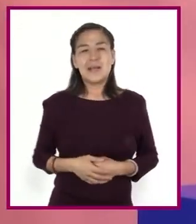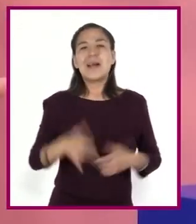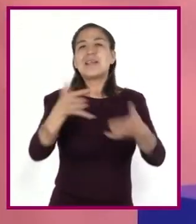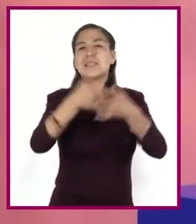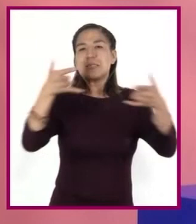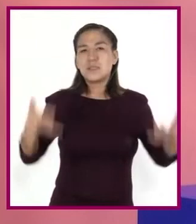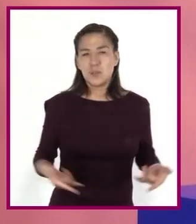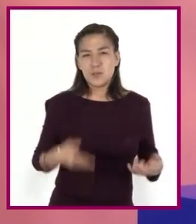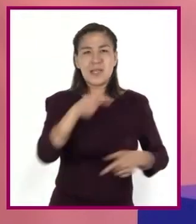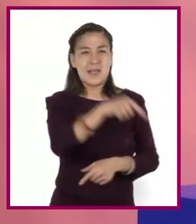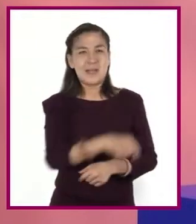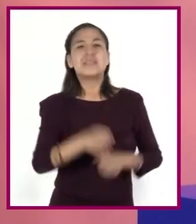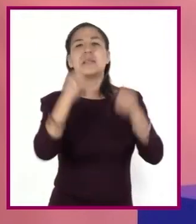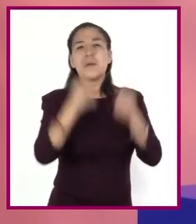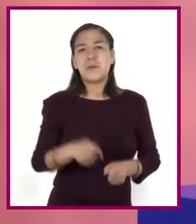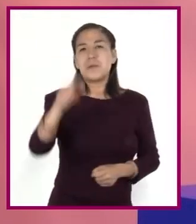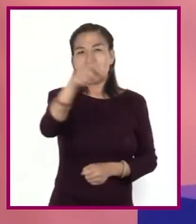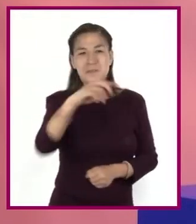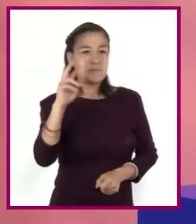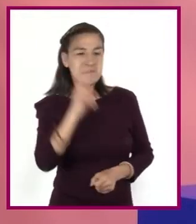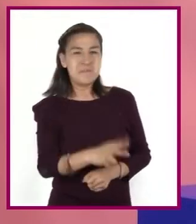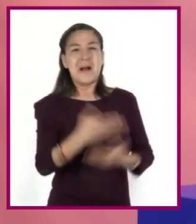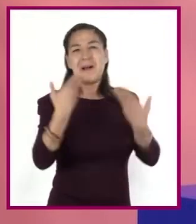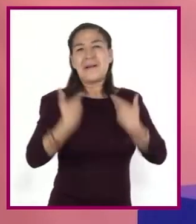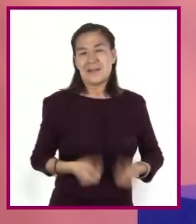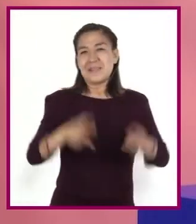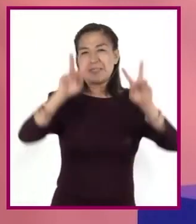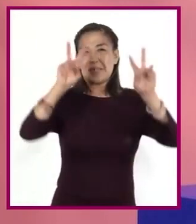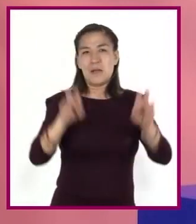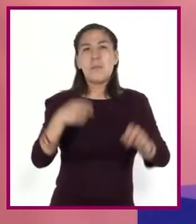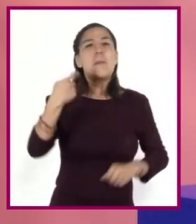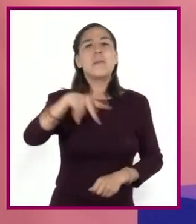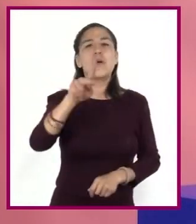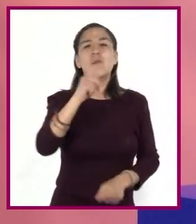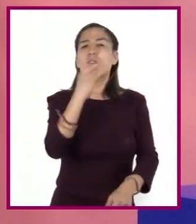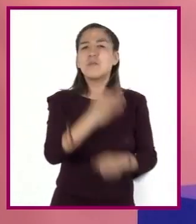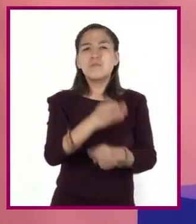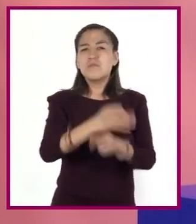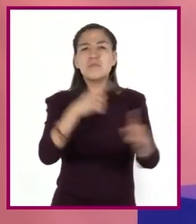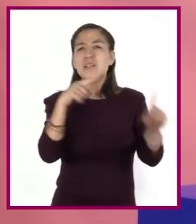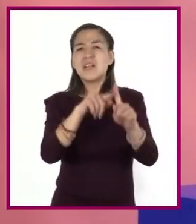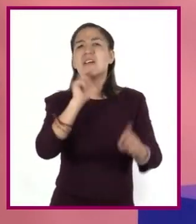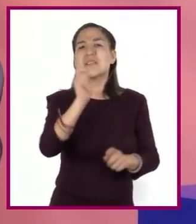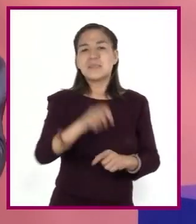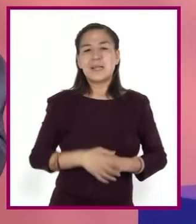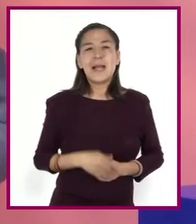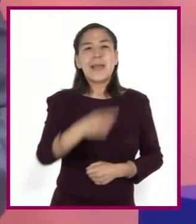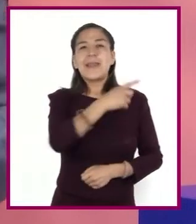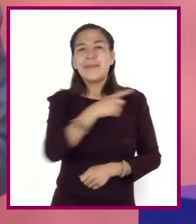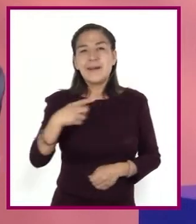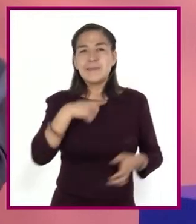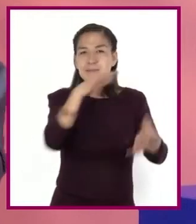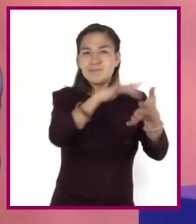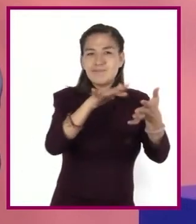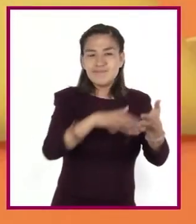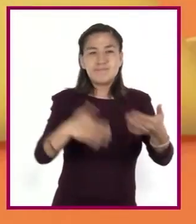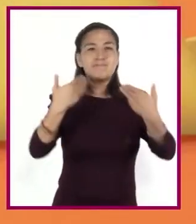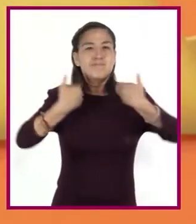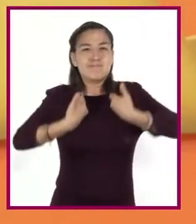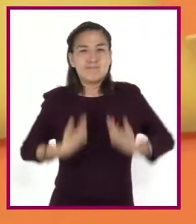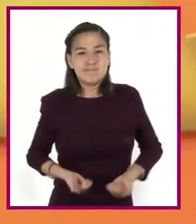Historia. Seguramente se les hace familiar el tema. Aquí la clave principal es hacer una buena lectura de